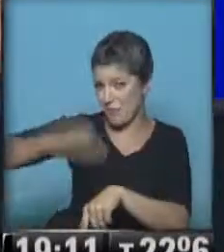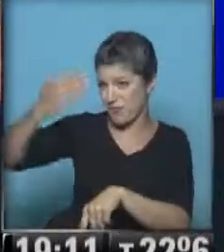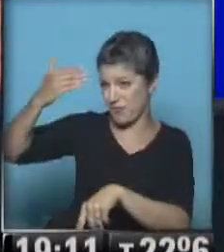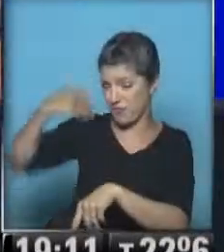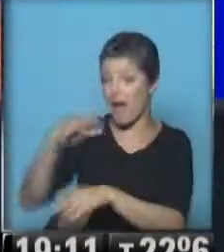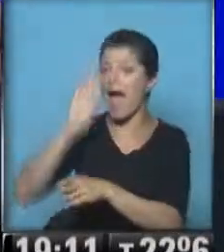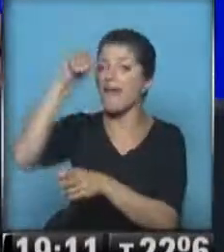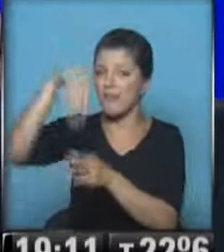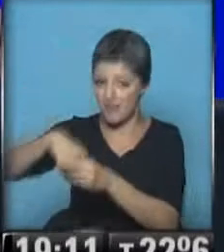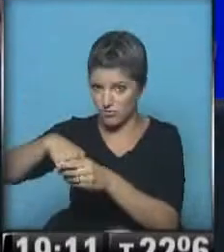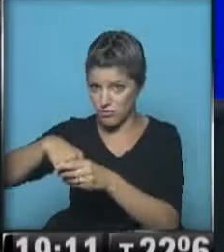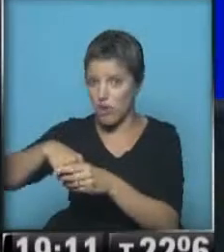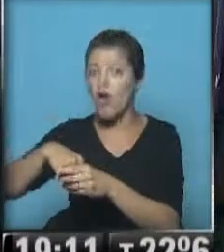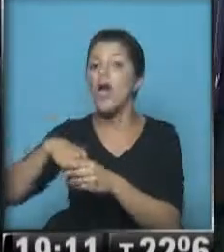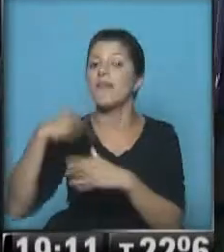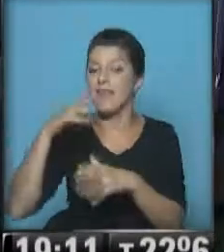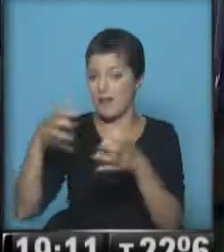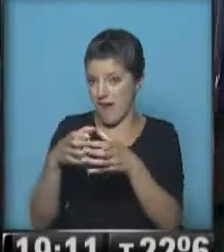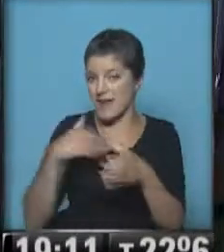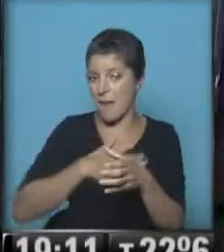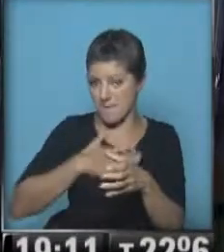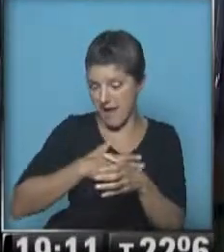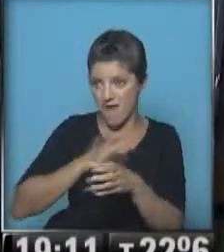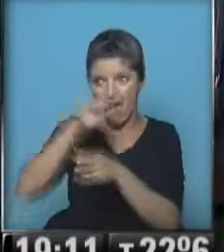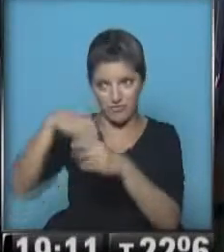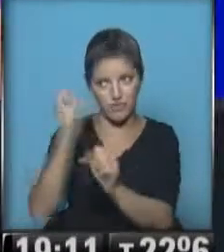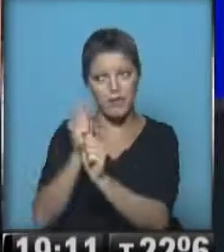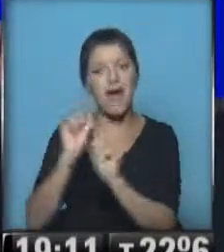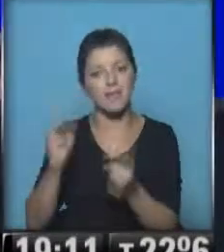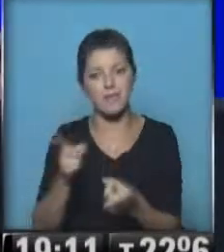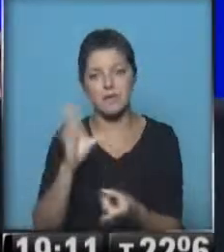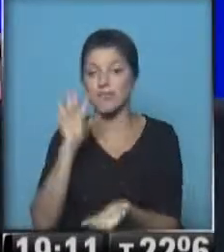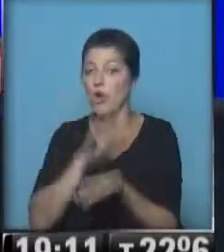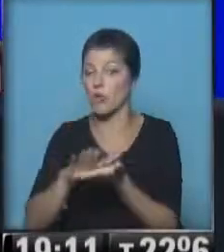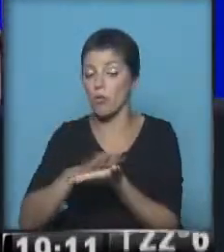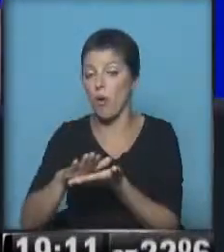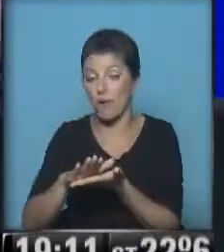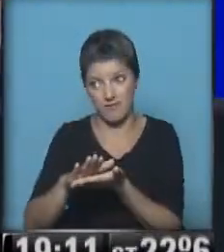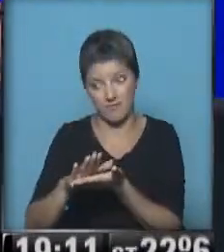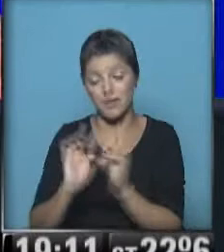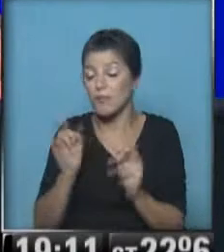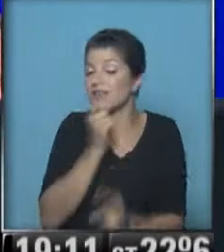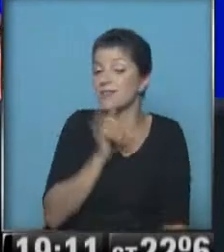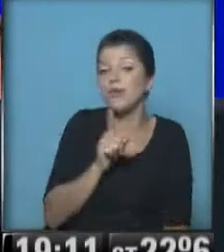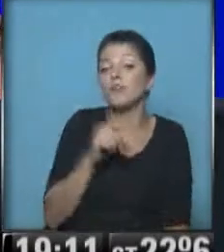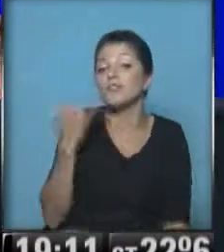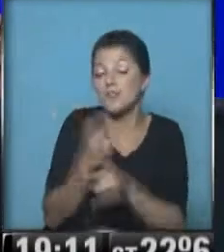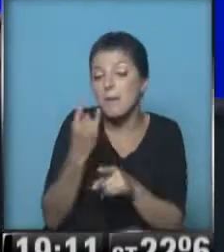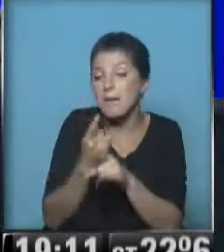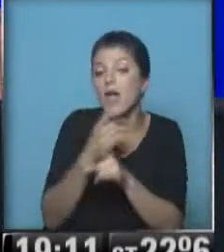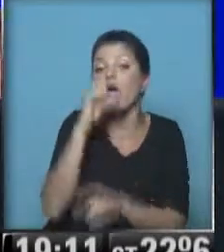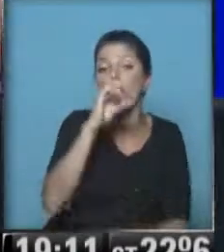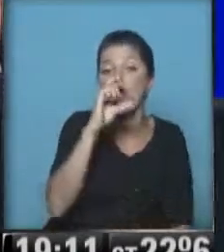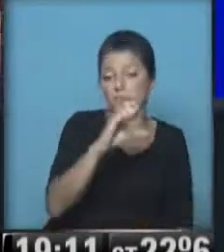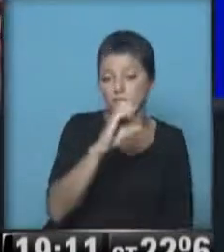barras adentro como empleados. No es una cuestión nueva. Porque si no se pone, siempre cambian las comisiones directivas